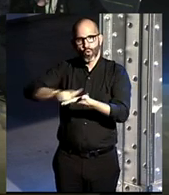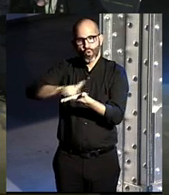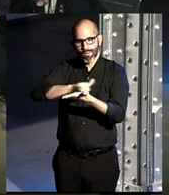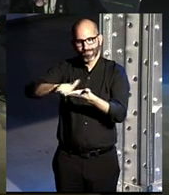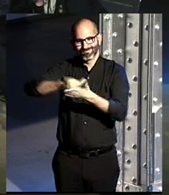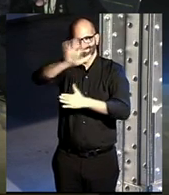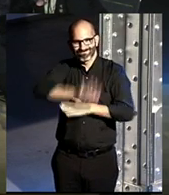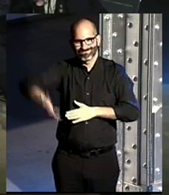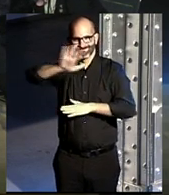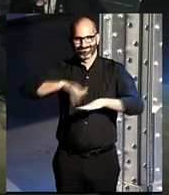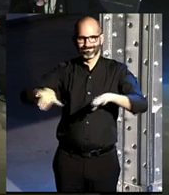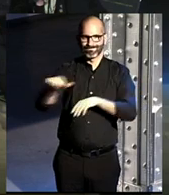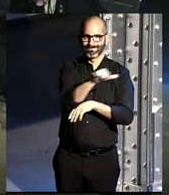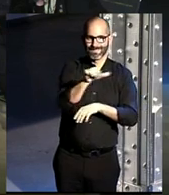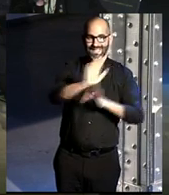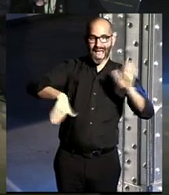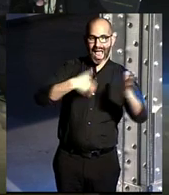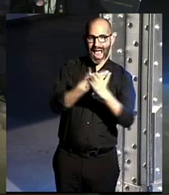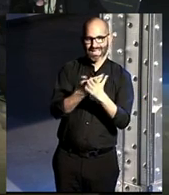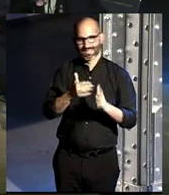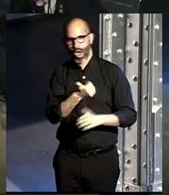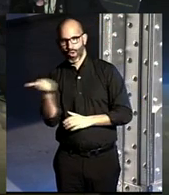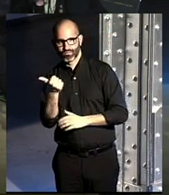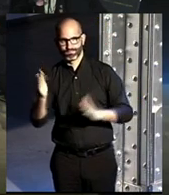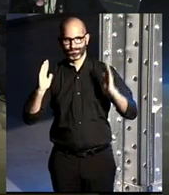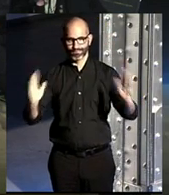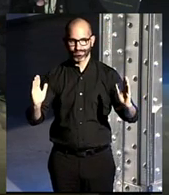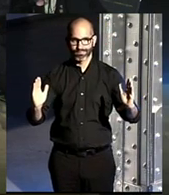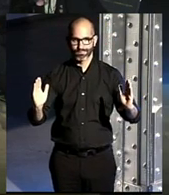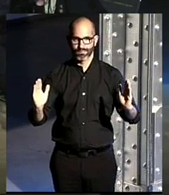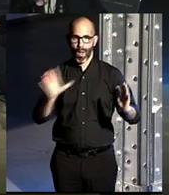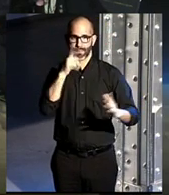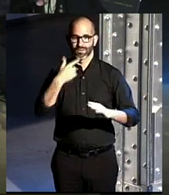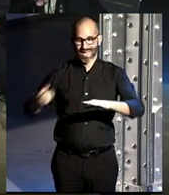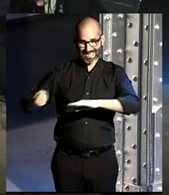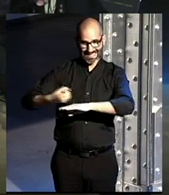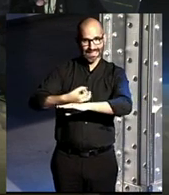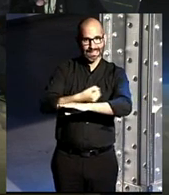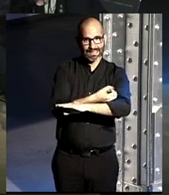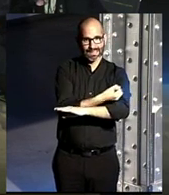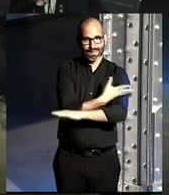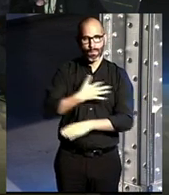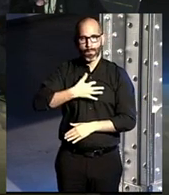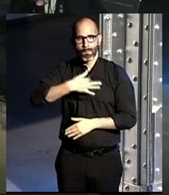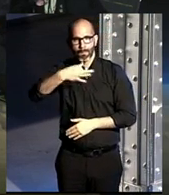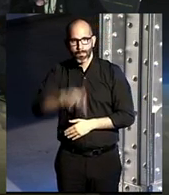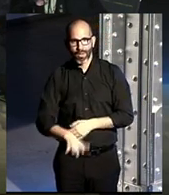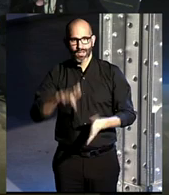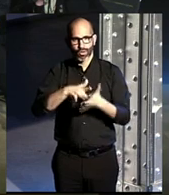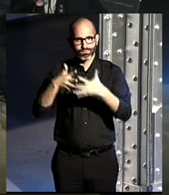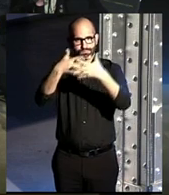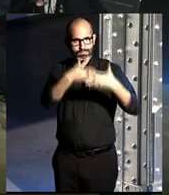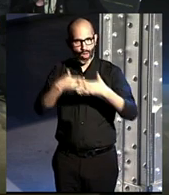hasta la oeste. Así, en tren se podía pasar a través de los Estados